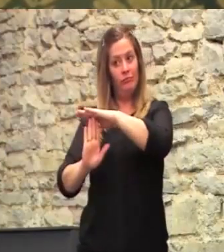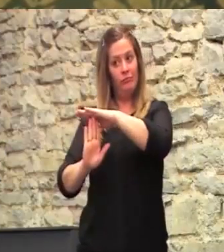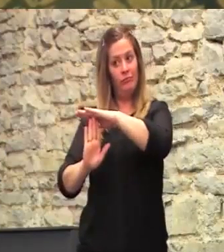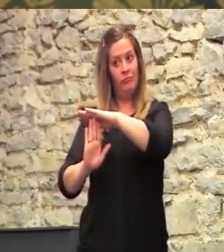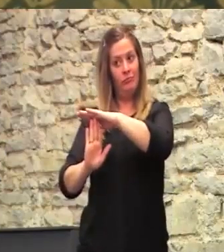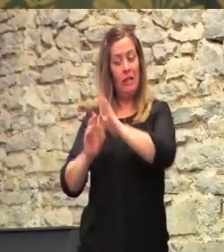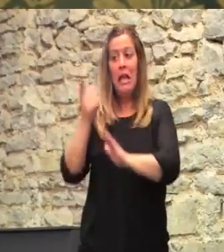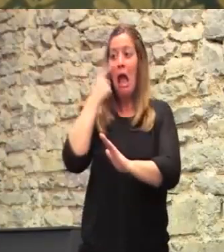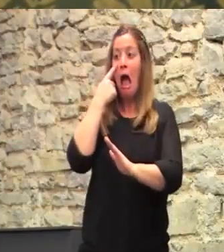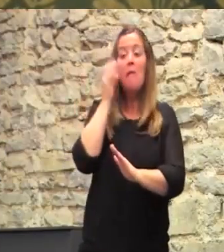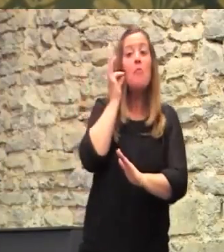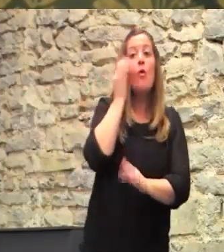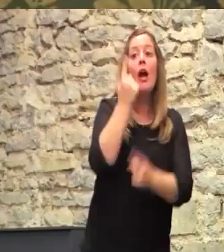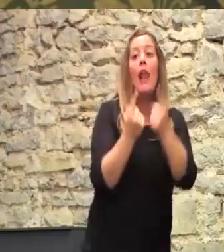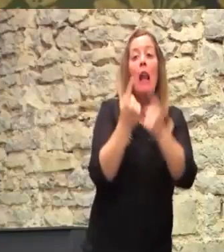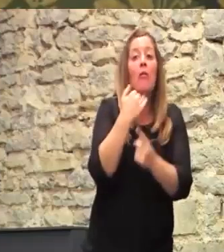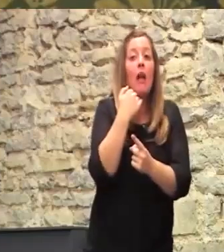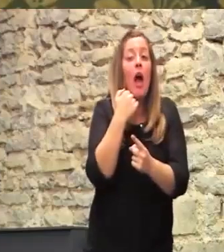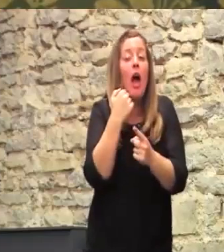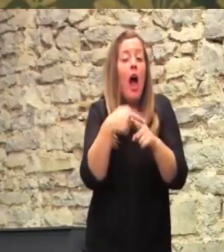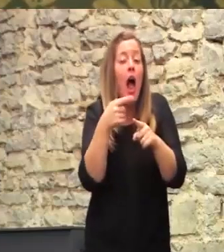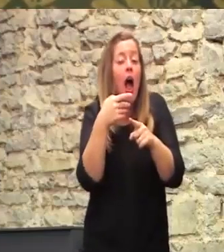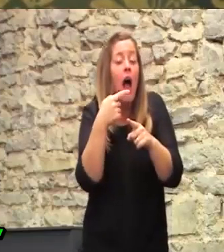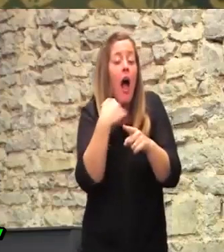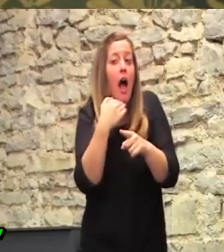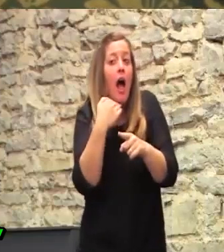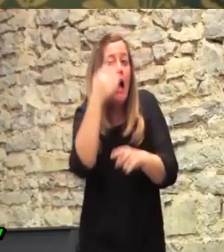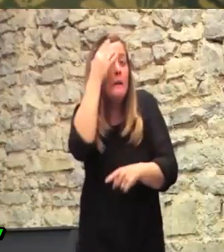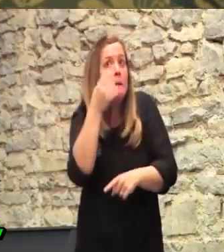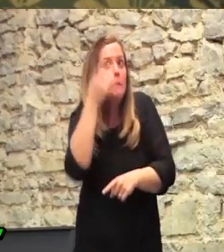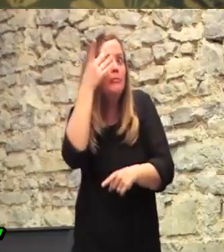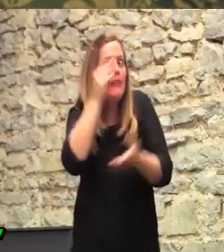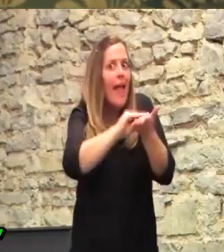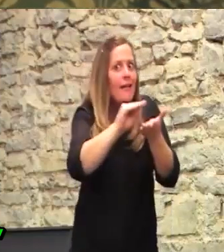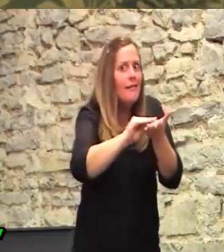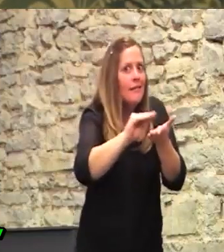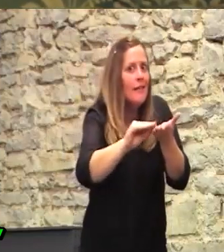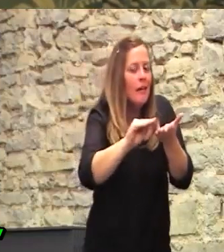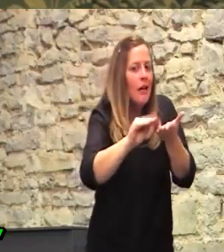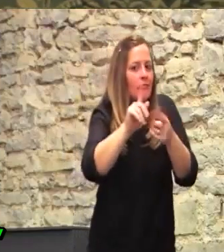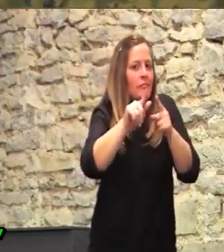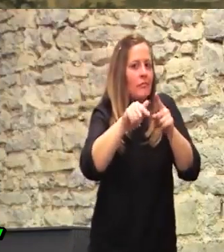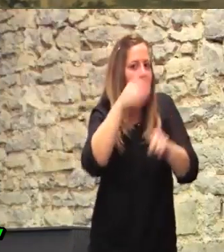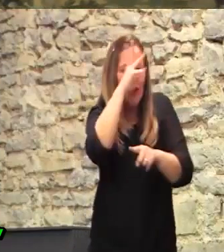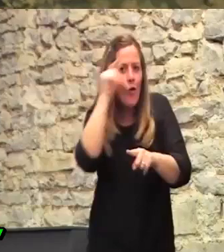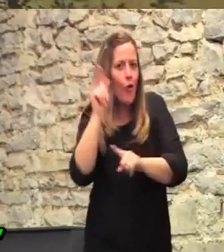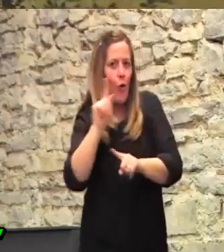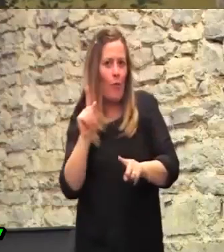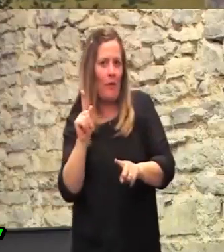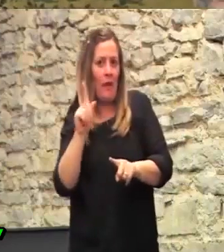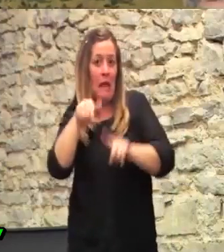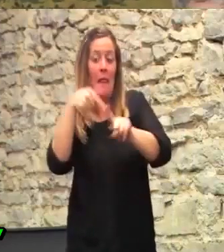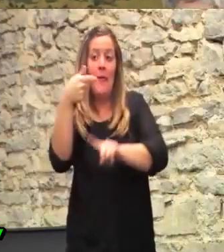esté pensando escriba la para no olvidarse y después la pregunta porque es a césar la posibilidad de un comentario de una